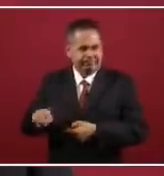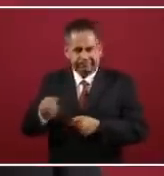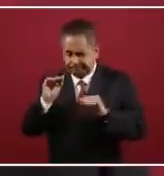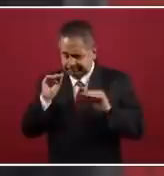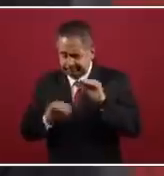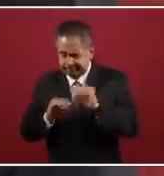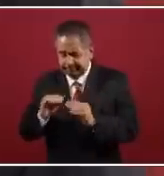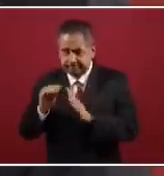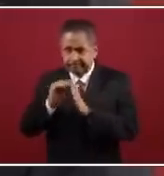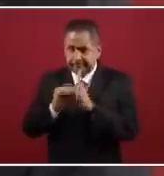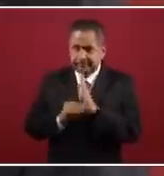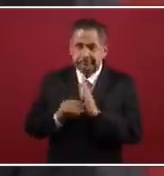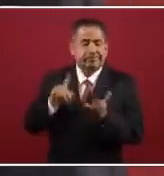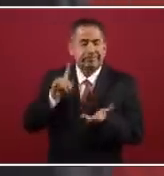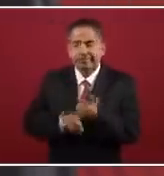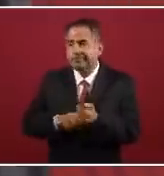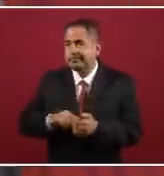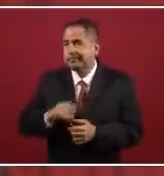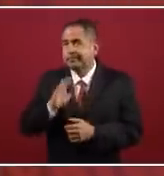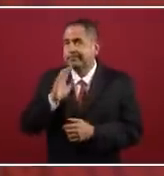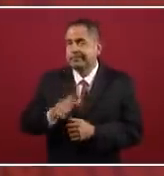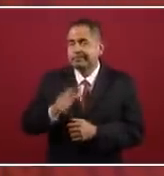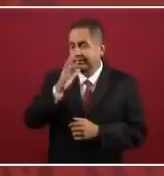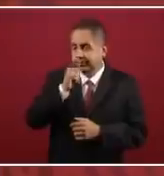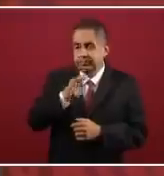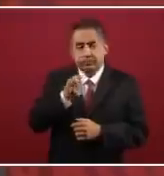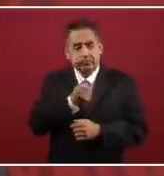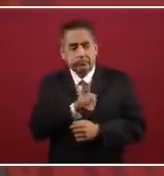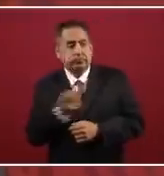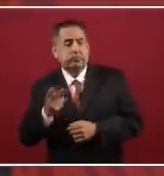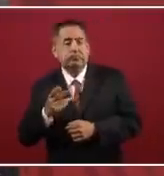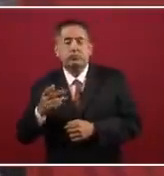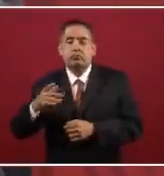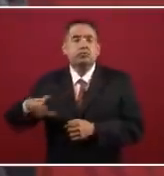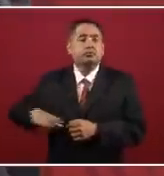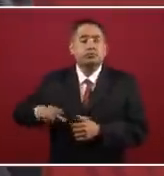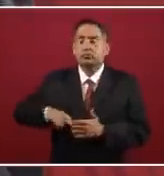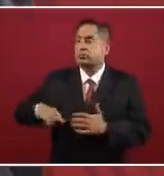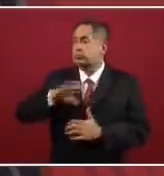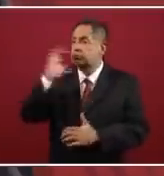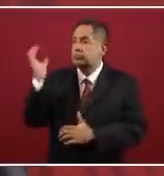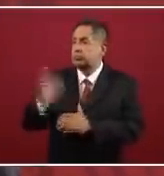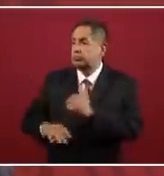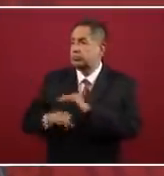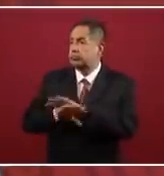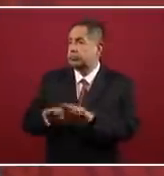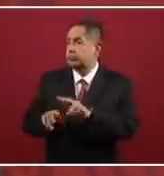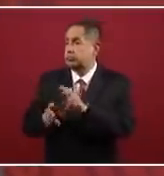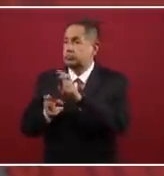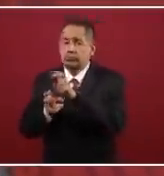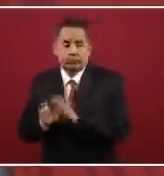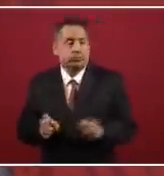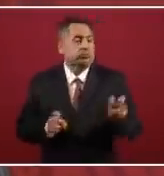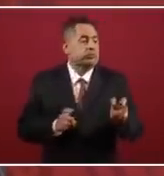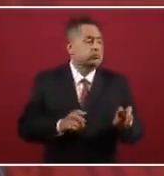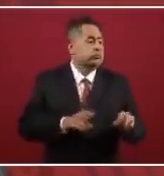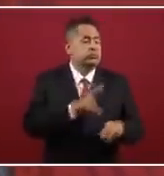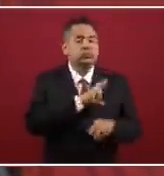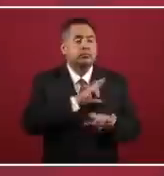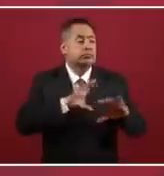se le niegue la posibilidad a quienes salen del gobierno de que trabajen en empresas